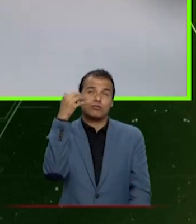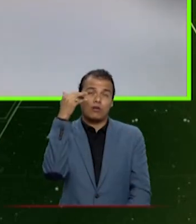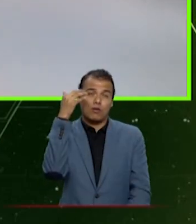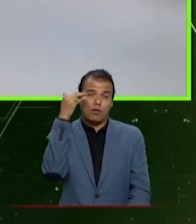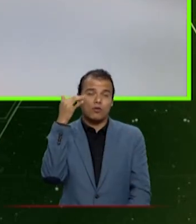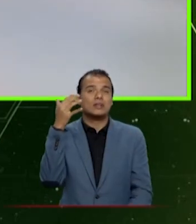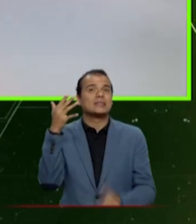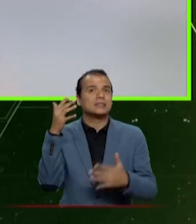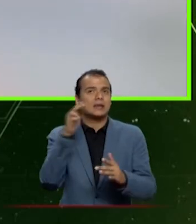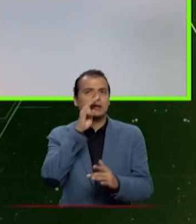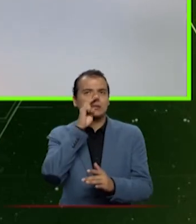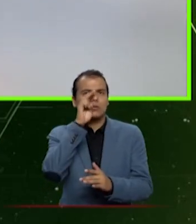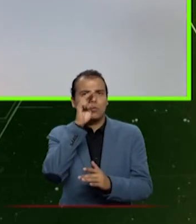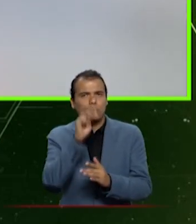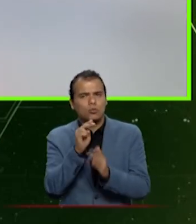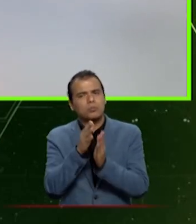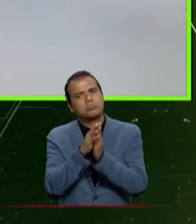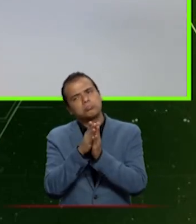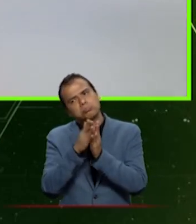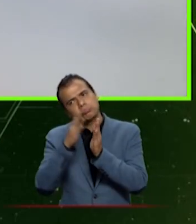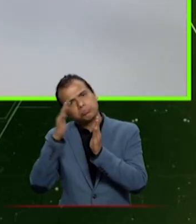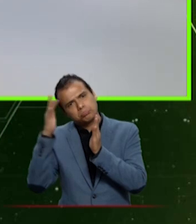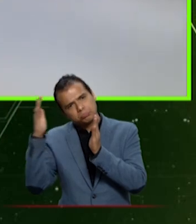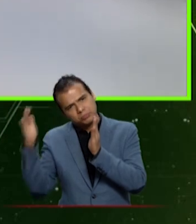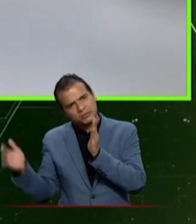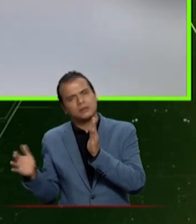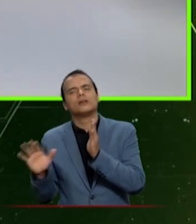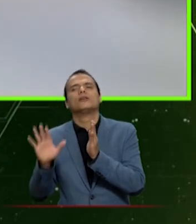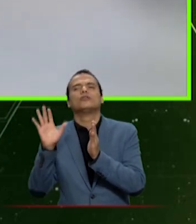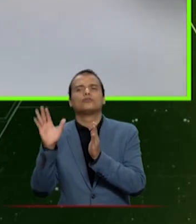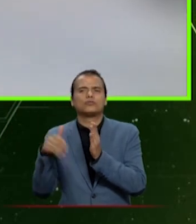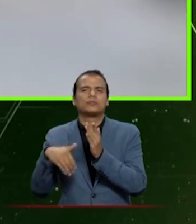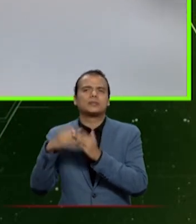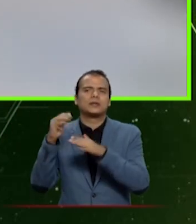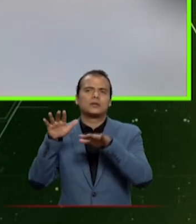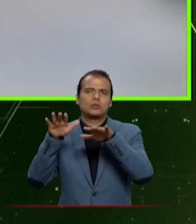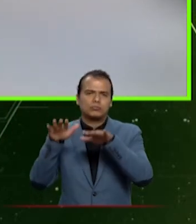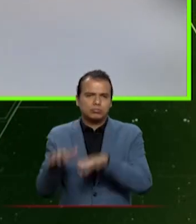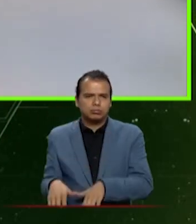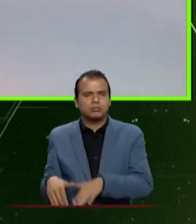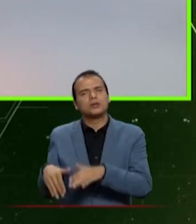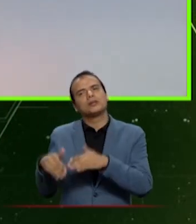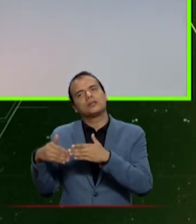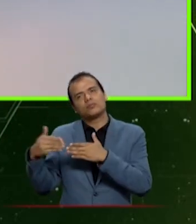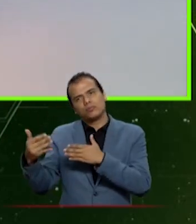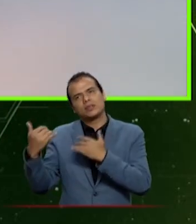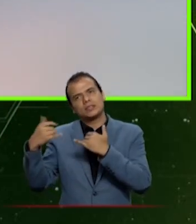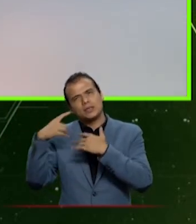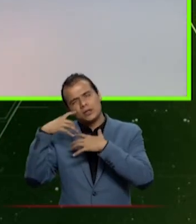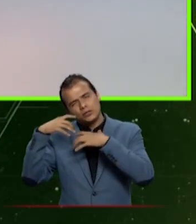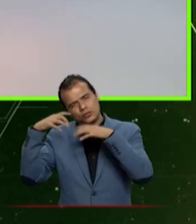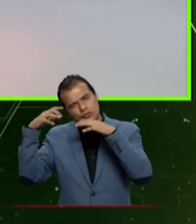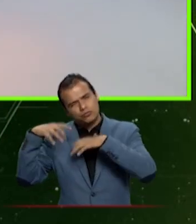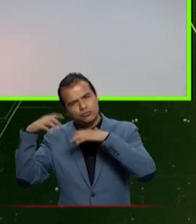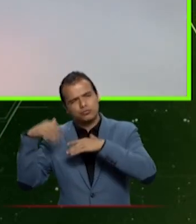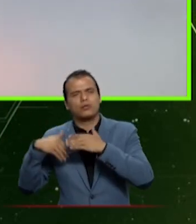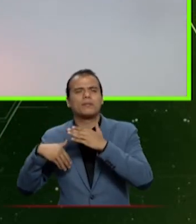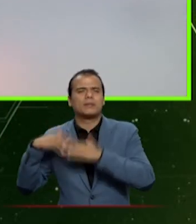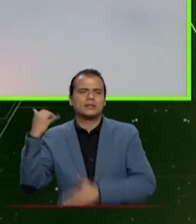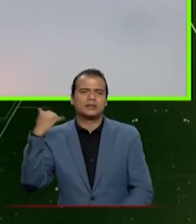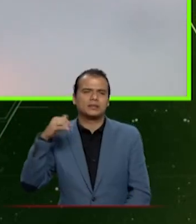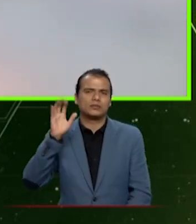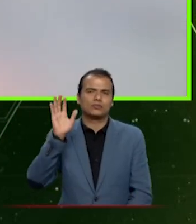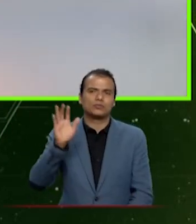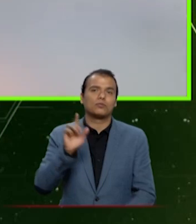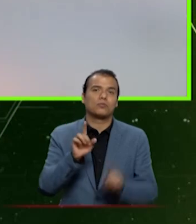empieza a eh generarse las condiciones para que ese fenómeno se pueda presentar con la probabilidad que ya habíamos dicho eso se tienen que